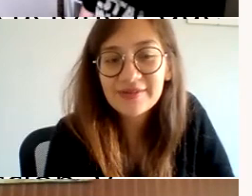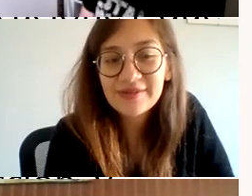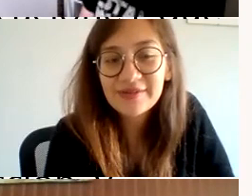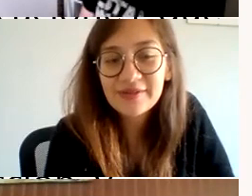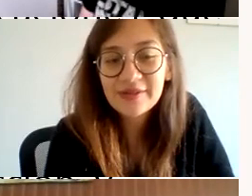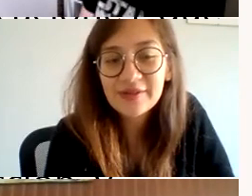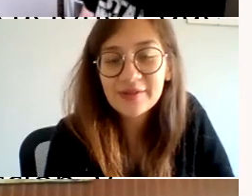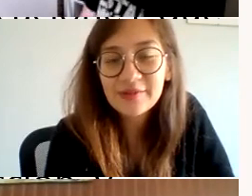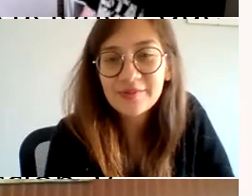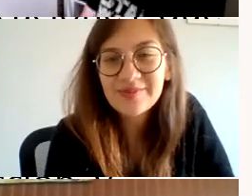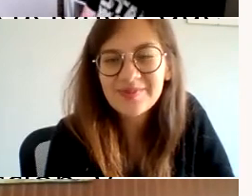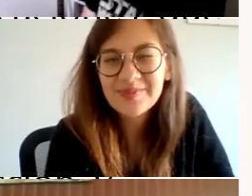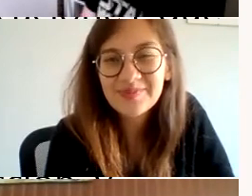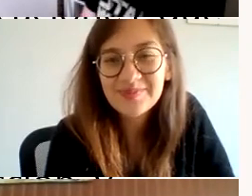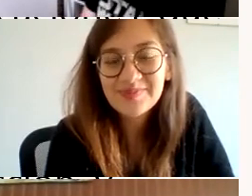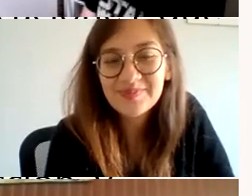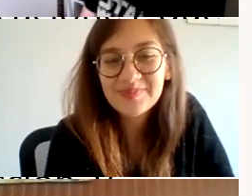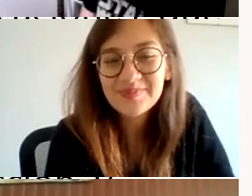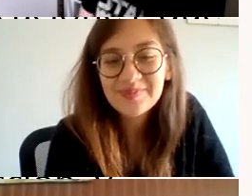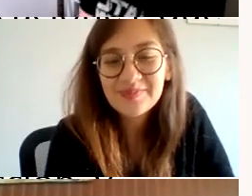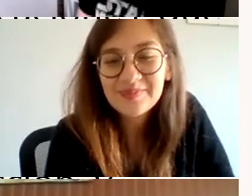Bueno, esperemos.